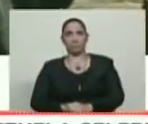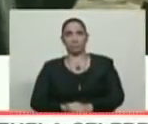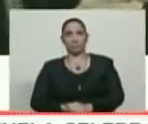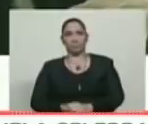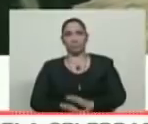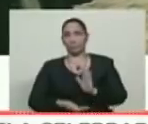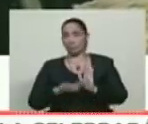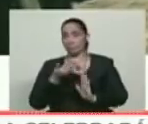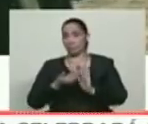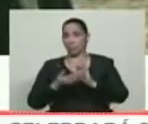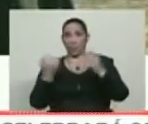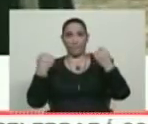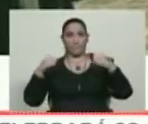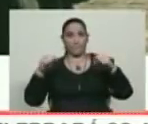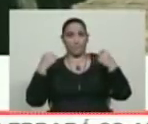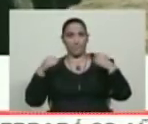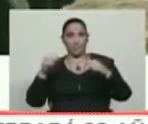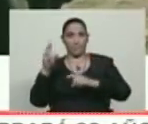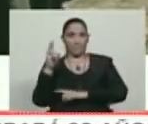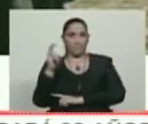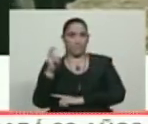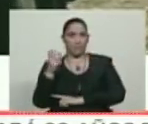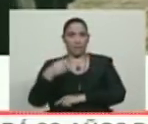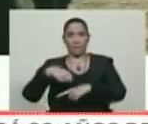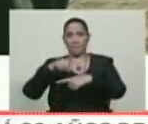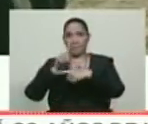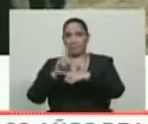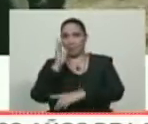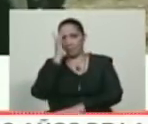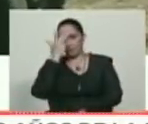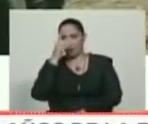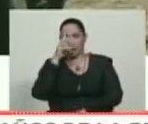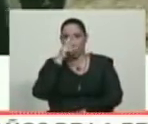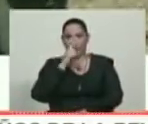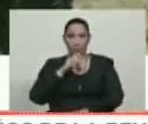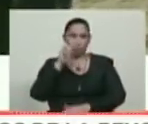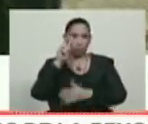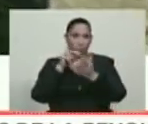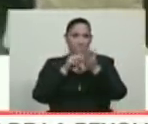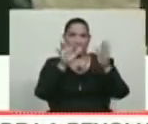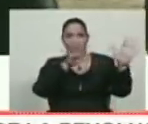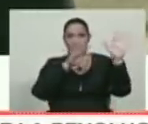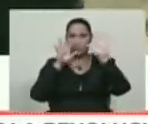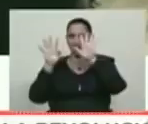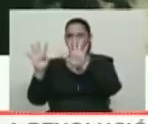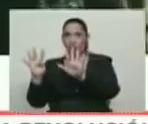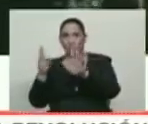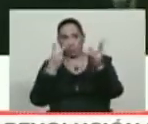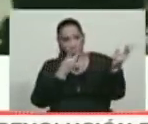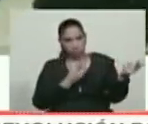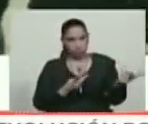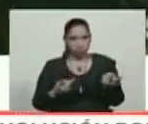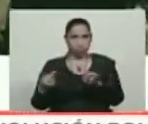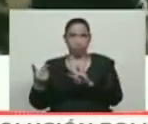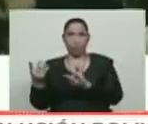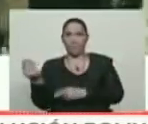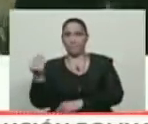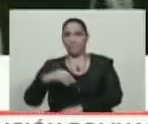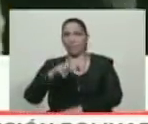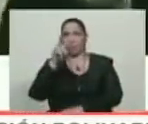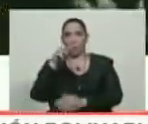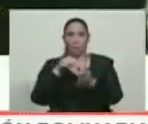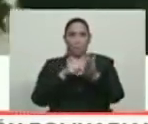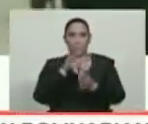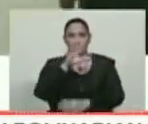importantes ejercicios, este viernes primero de febrero del año 2019. Le dan la bienvenida a más de